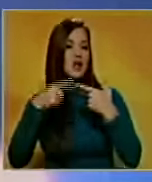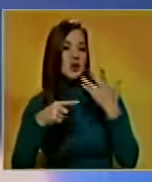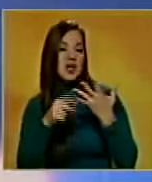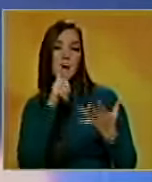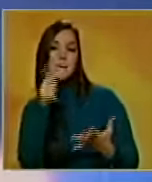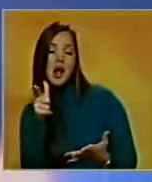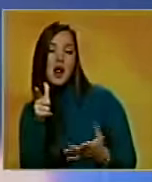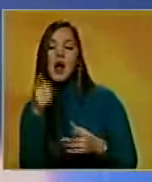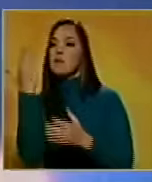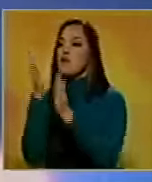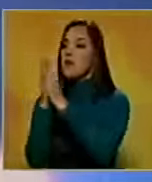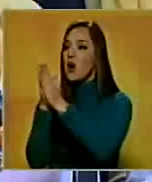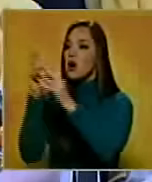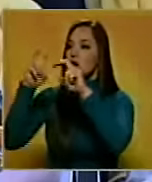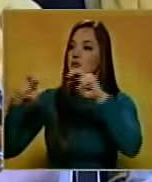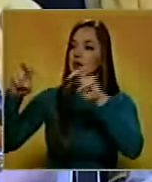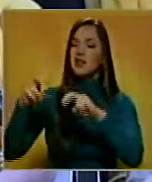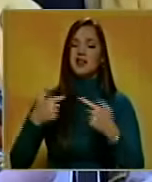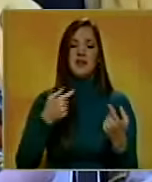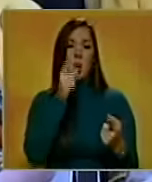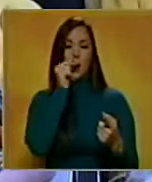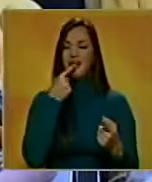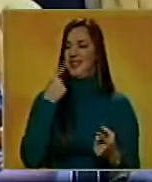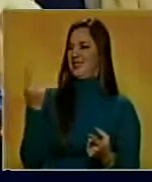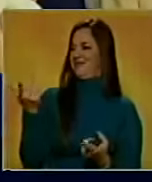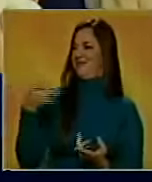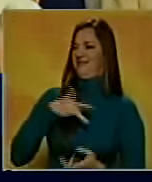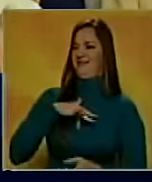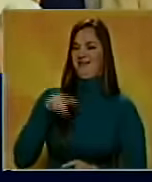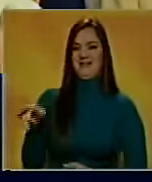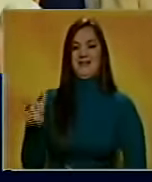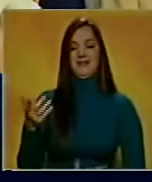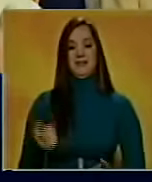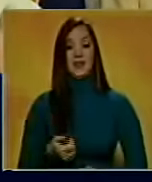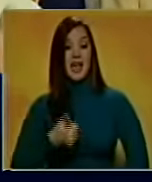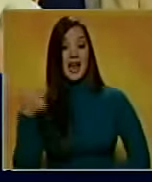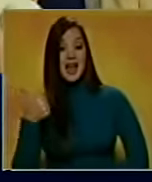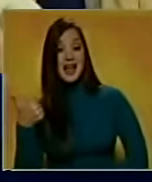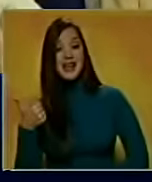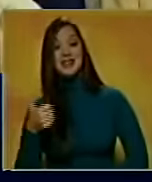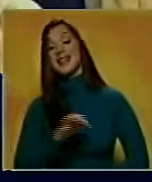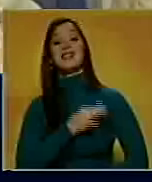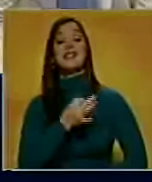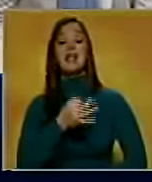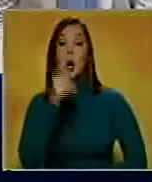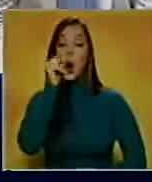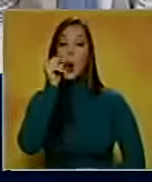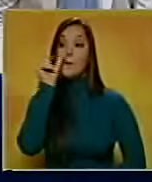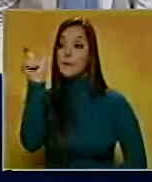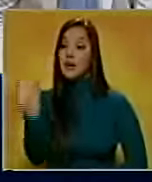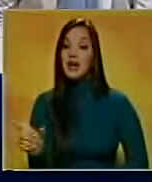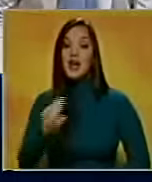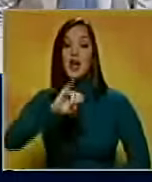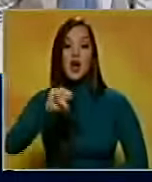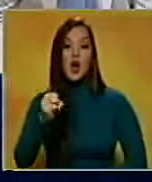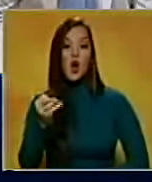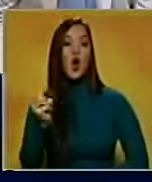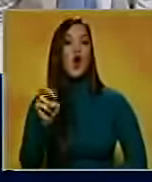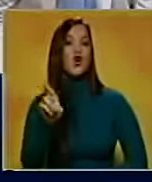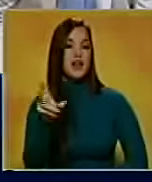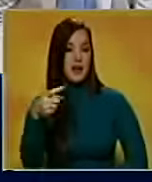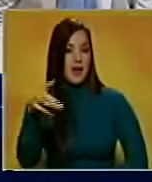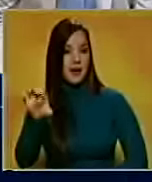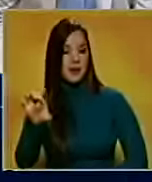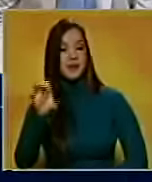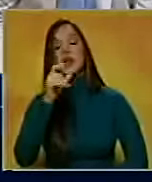Rodríguez nos ofrece más detalles. Este señor da pena ajena. Guanipa calificó de insólita la tesis